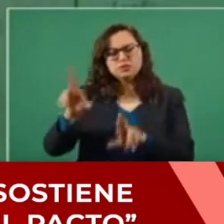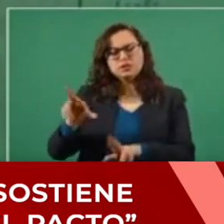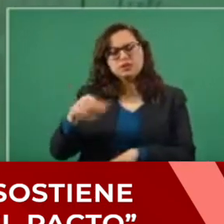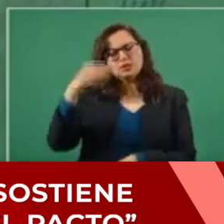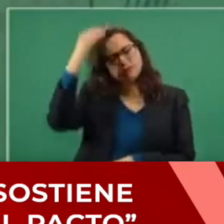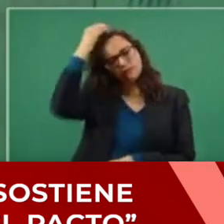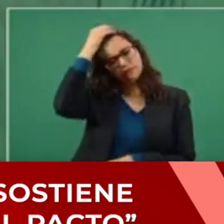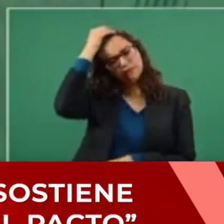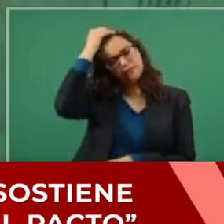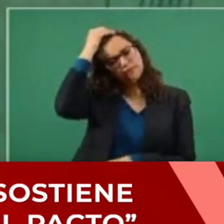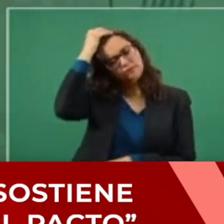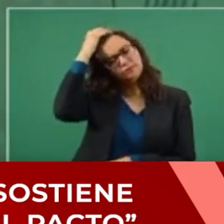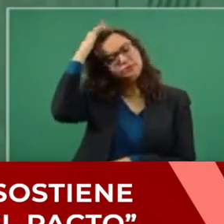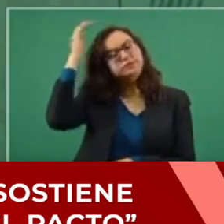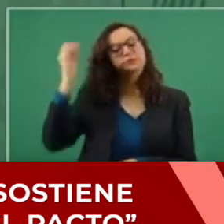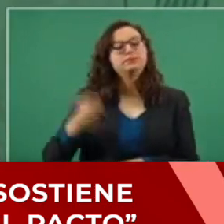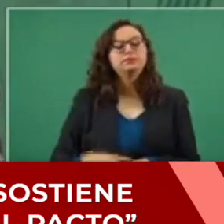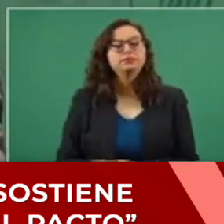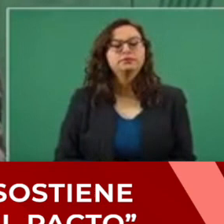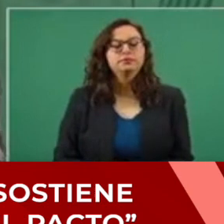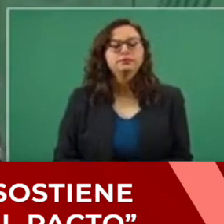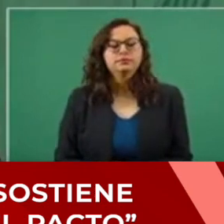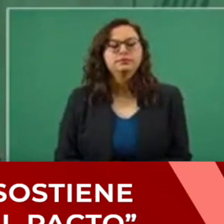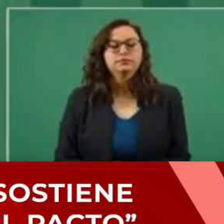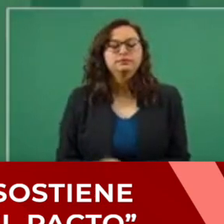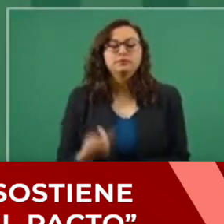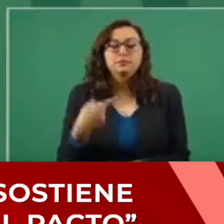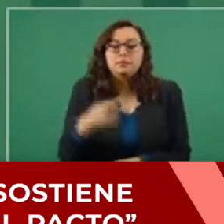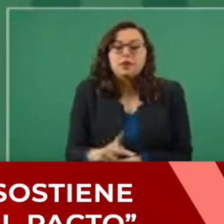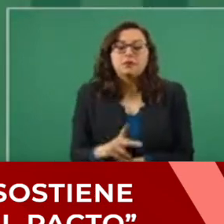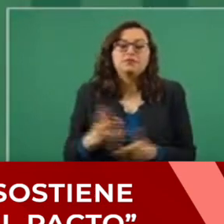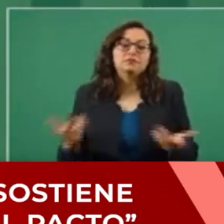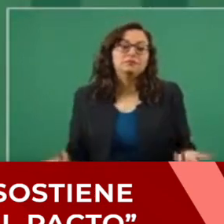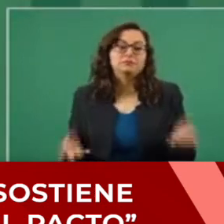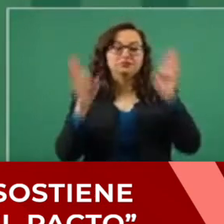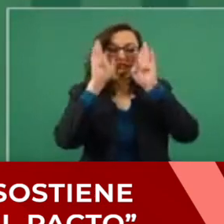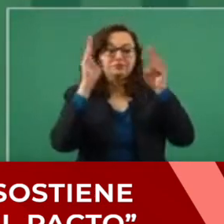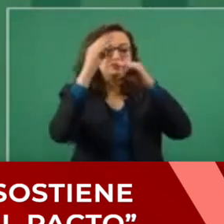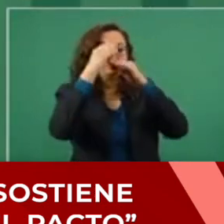pero también en eso se monta el conservadurismo.